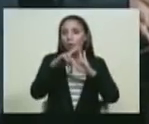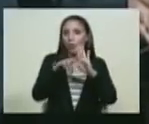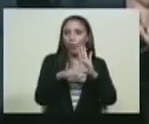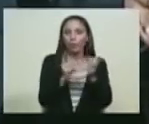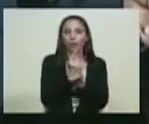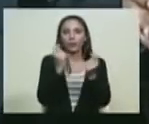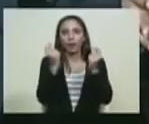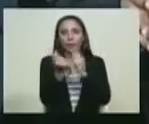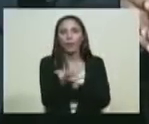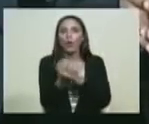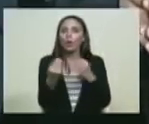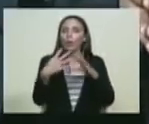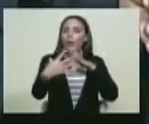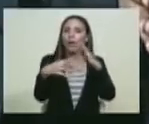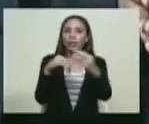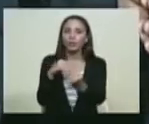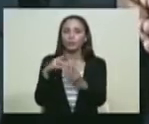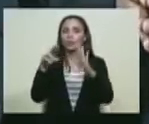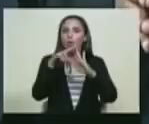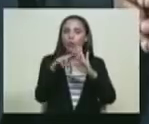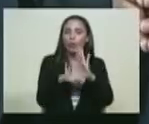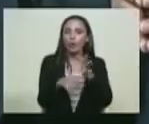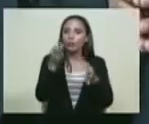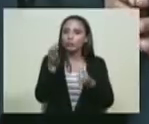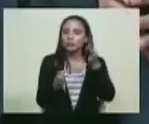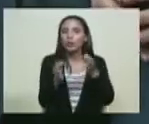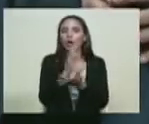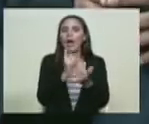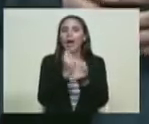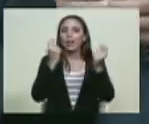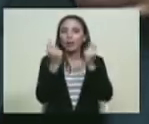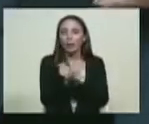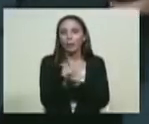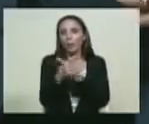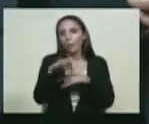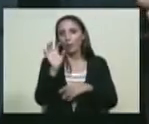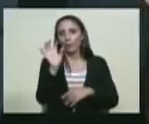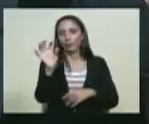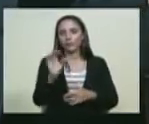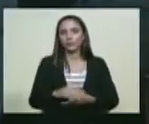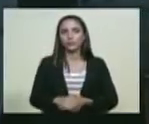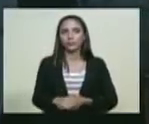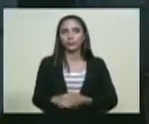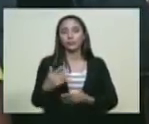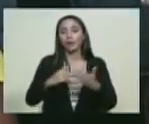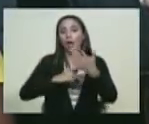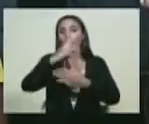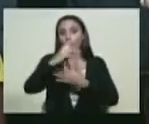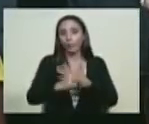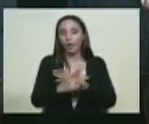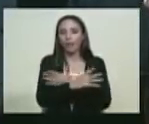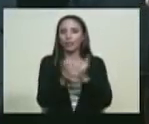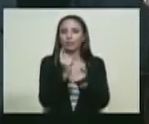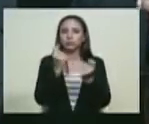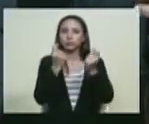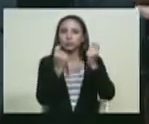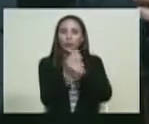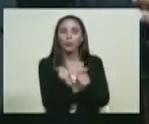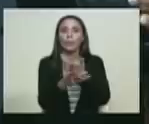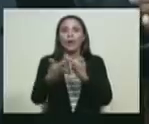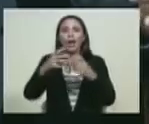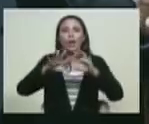la adaptación normativa jurídica como de la transformación del Estado para consolidar un plan renovado de lucha contra la